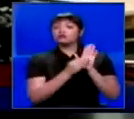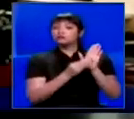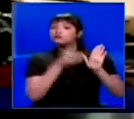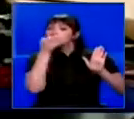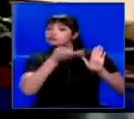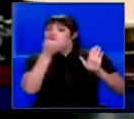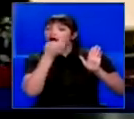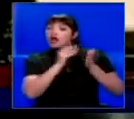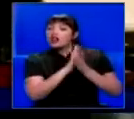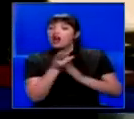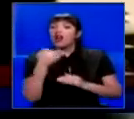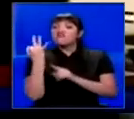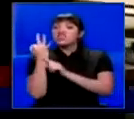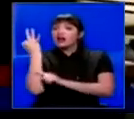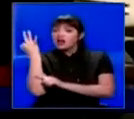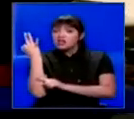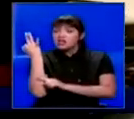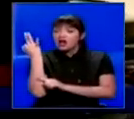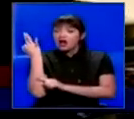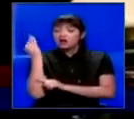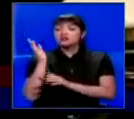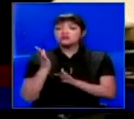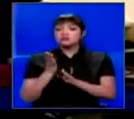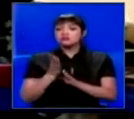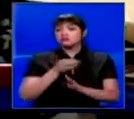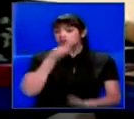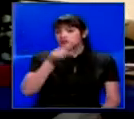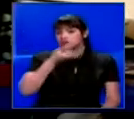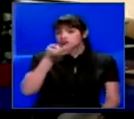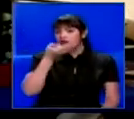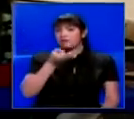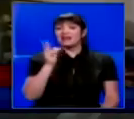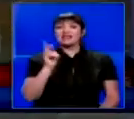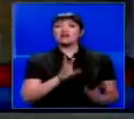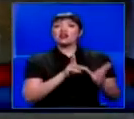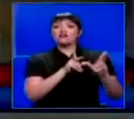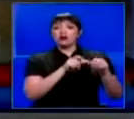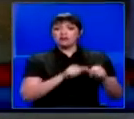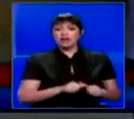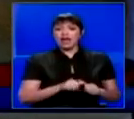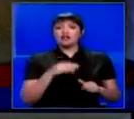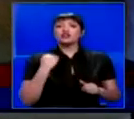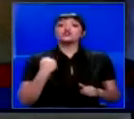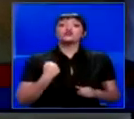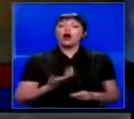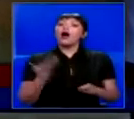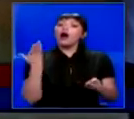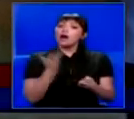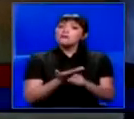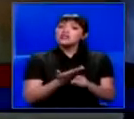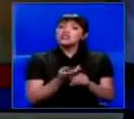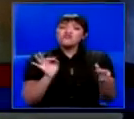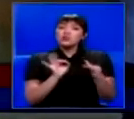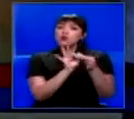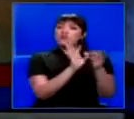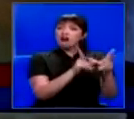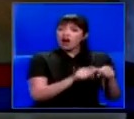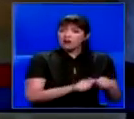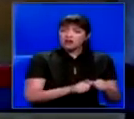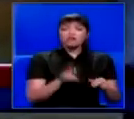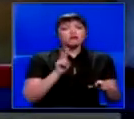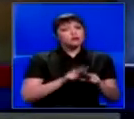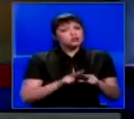tribunal, a la fiscalía, para ver el asunto de los familiares. Nos ha pedido que lo vinculemos con su familia en Valparaíso. Vamos a